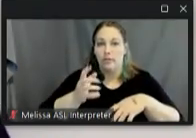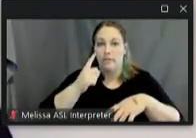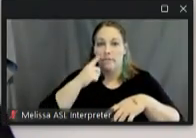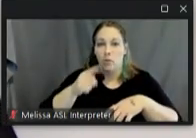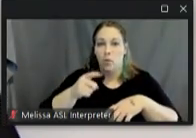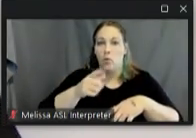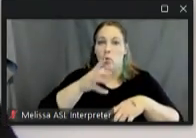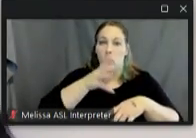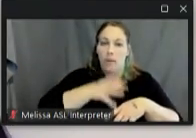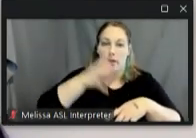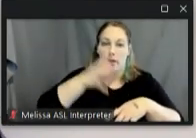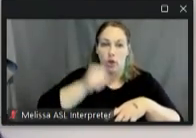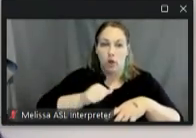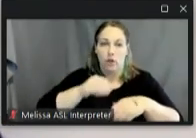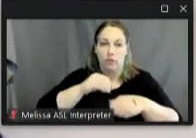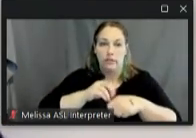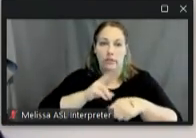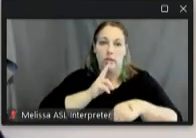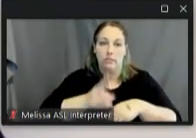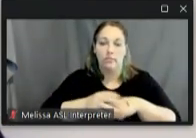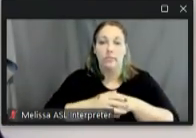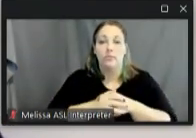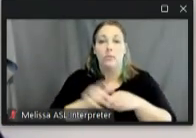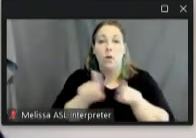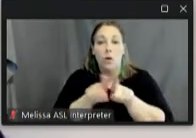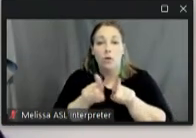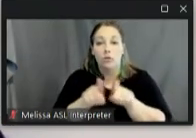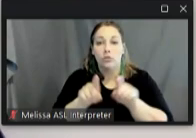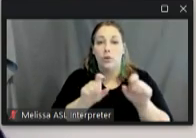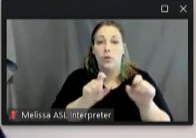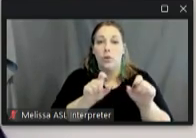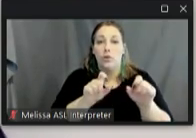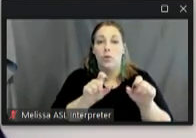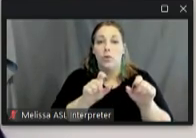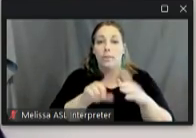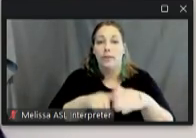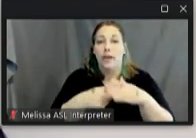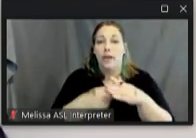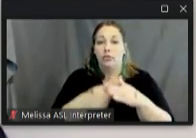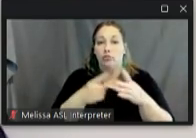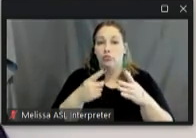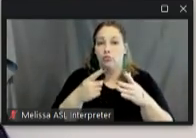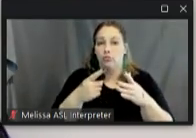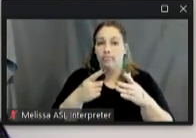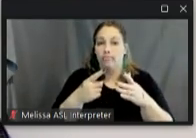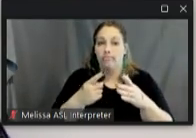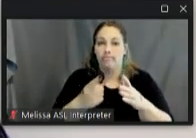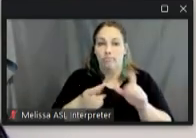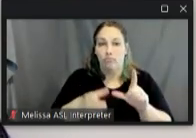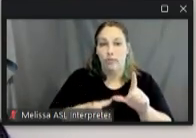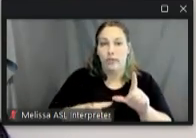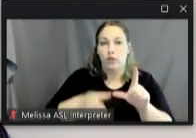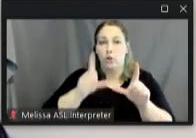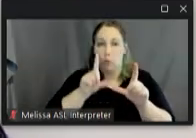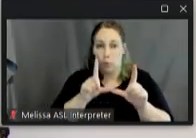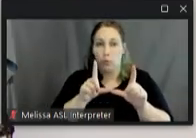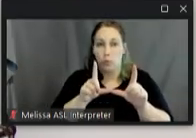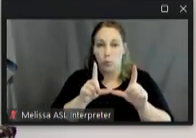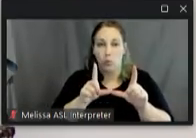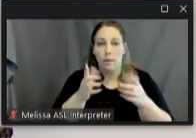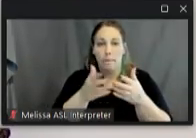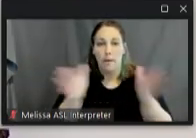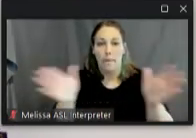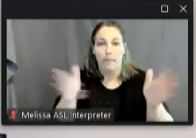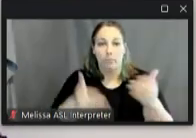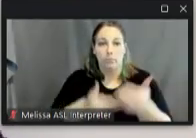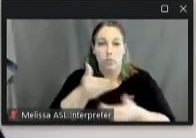de atención a las personas con discapacidad en Honduras, para la cual ya se han realizado dos reuniones interinstitucionales de alto nivel para